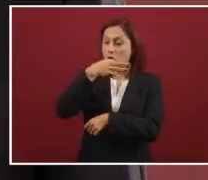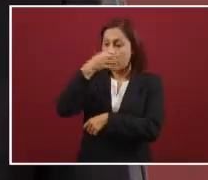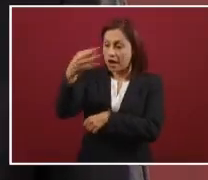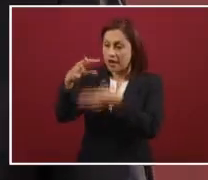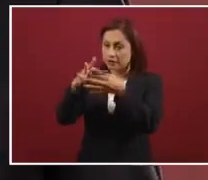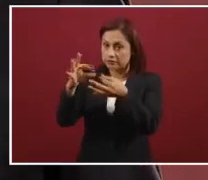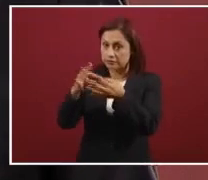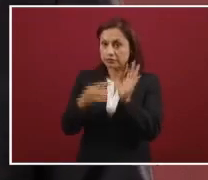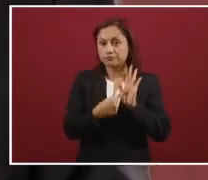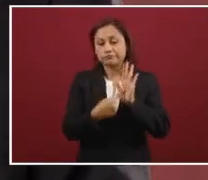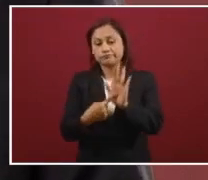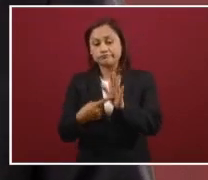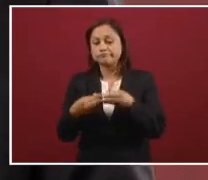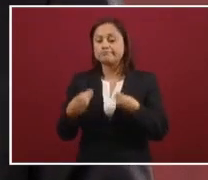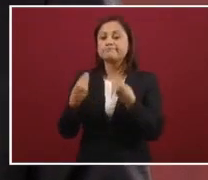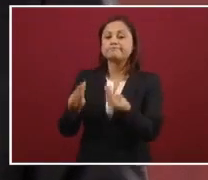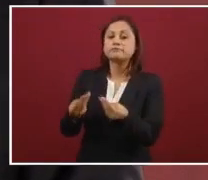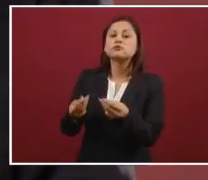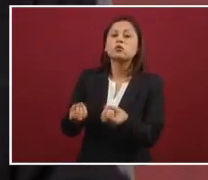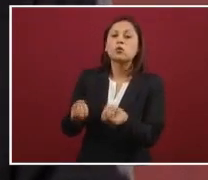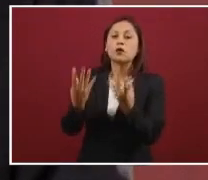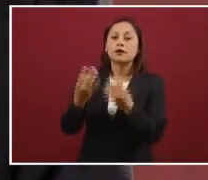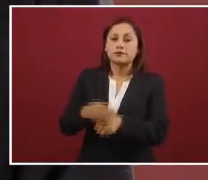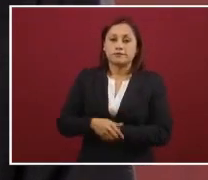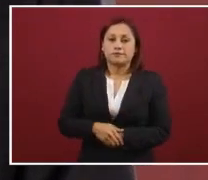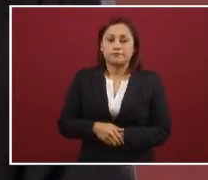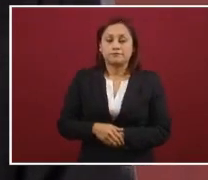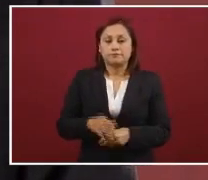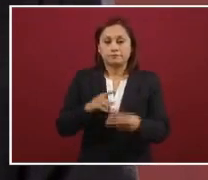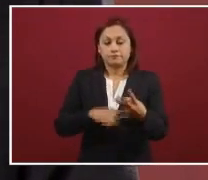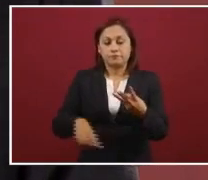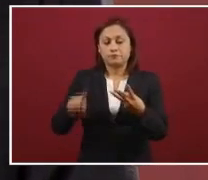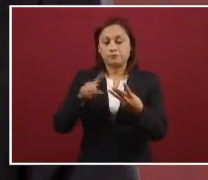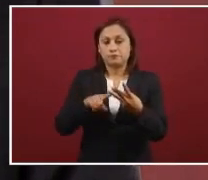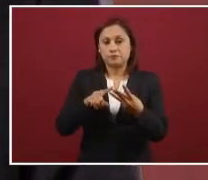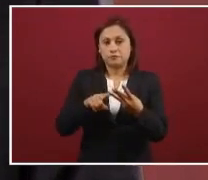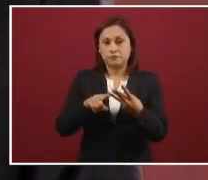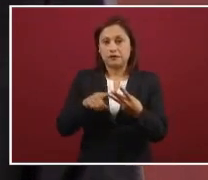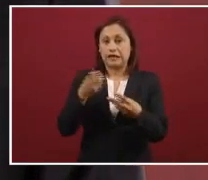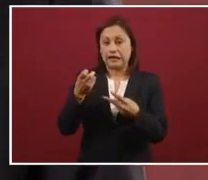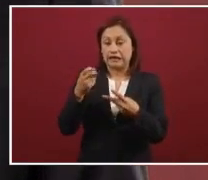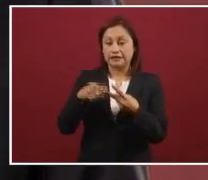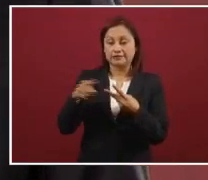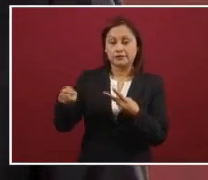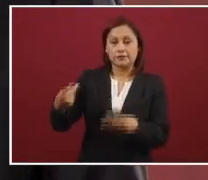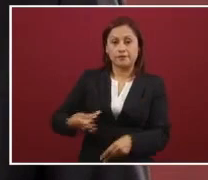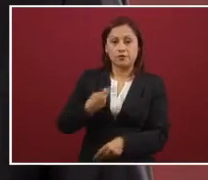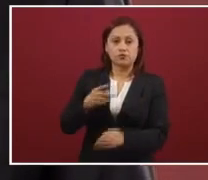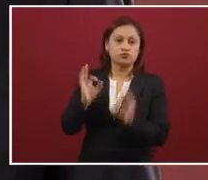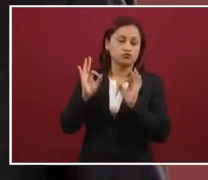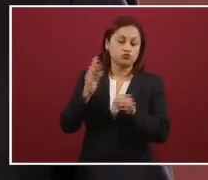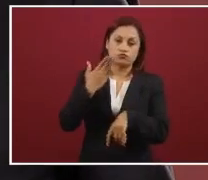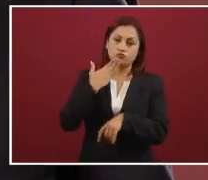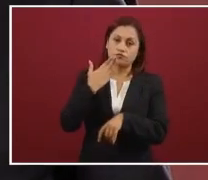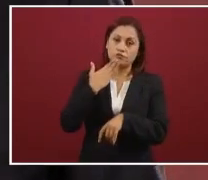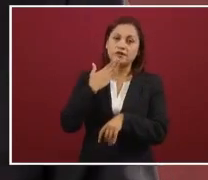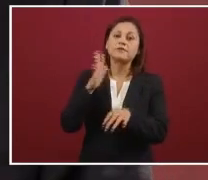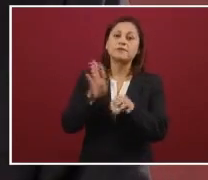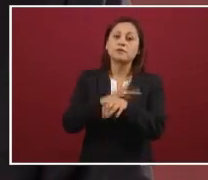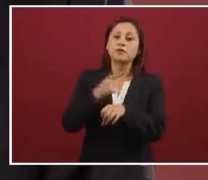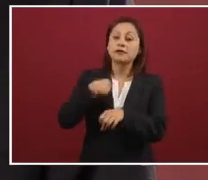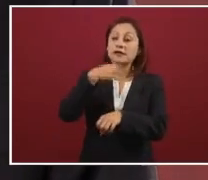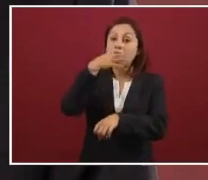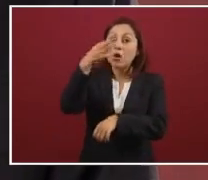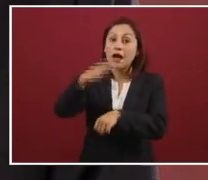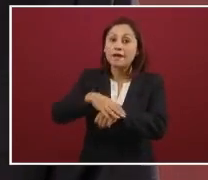fondos. Y qué bien que me preguntas, porque ya viene otra subasta, la de